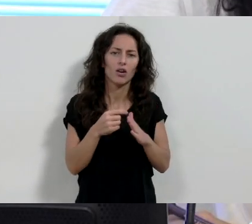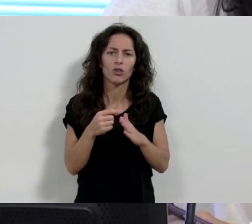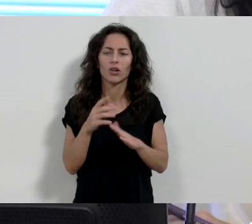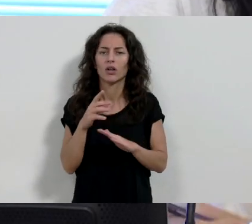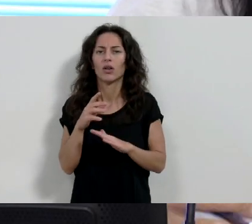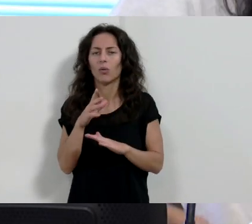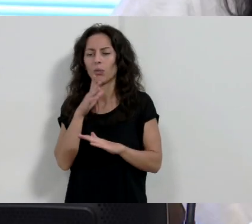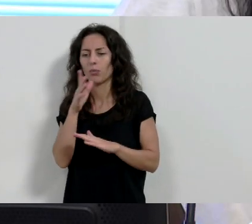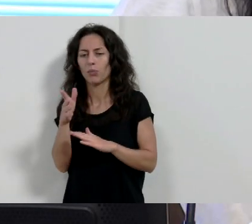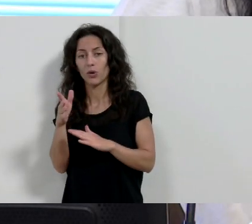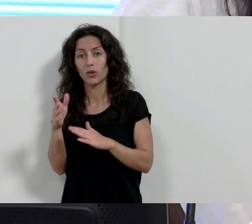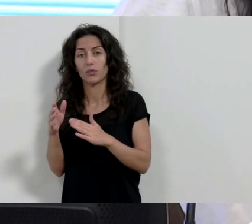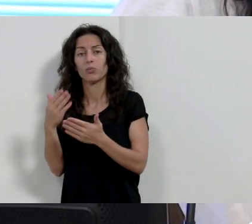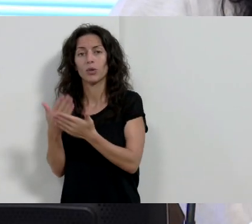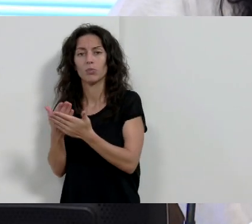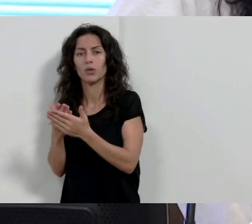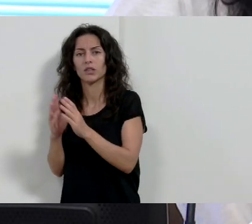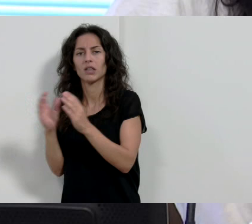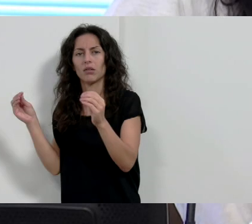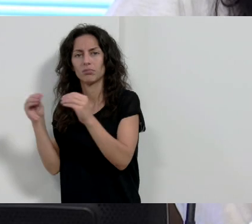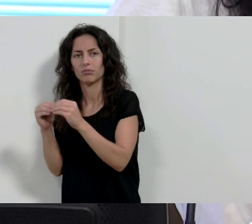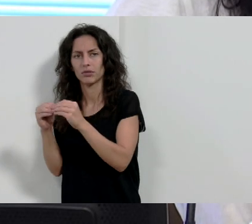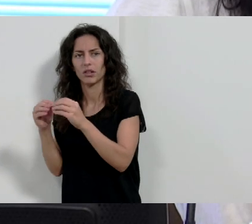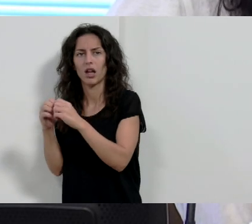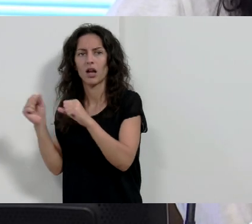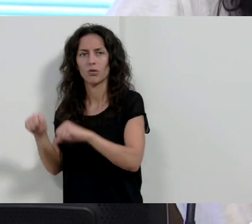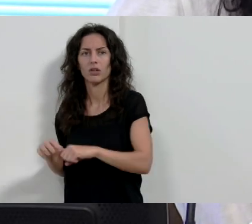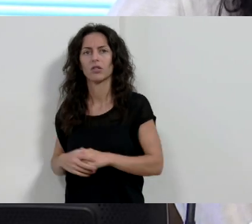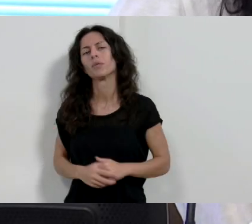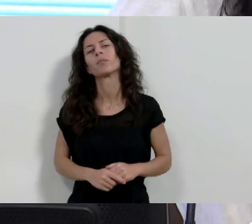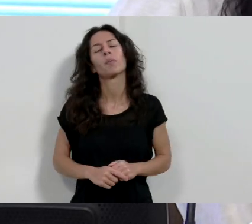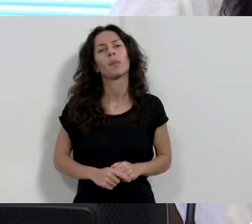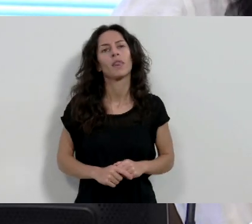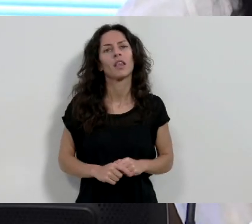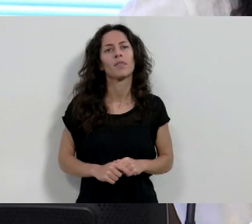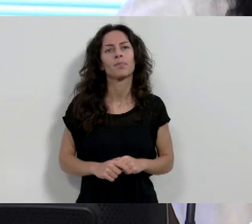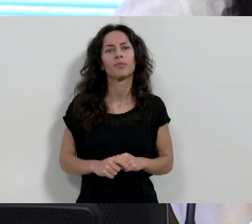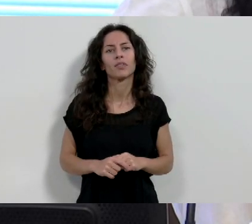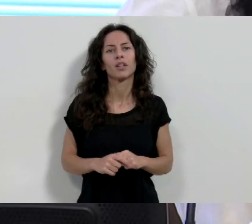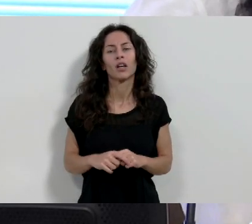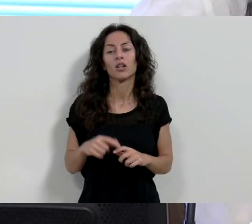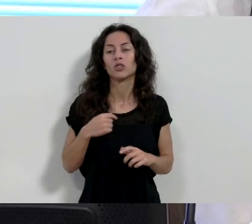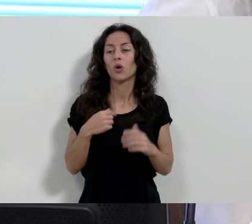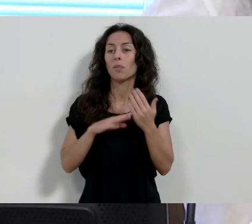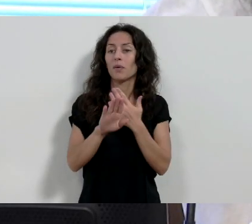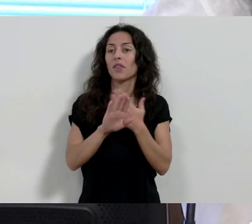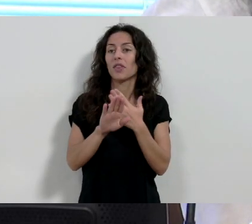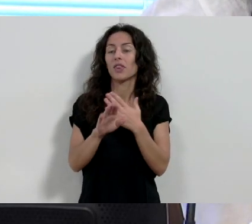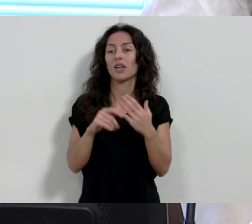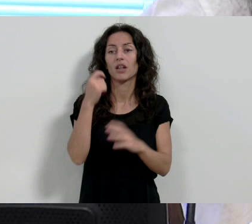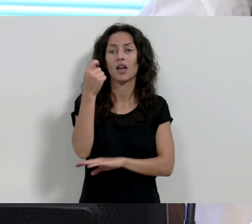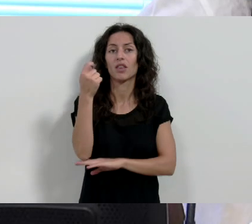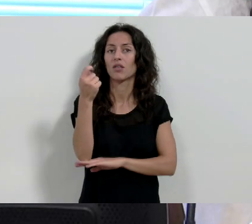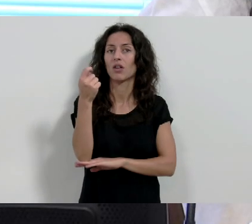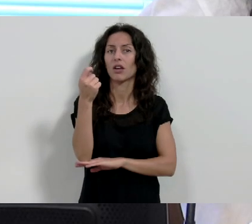tenemos un problema. Yo como vecina de Ciudad Real, pues no tengo información sobre los convenios que el ayuntamiento